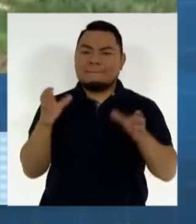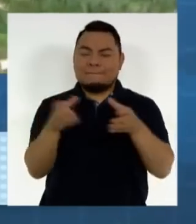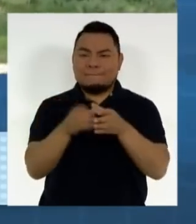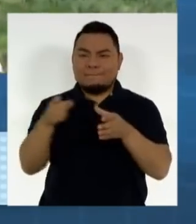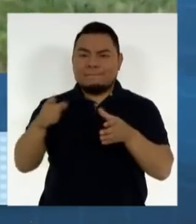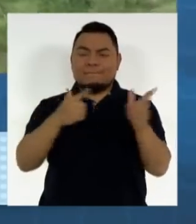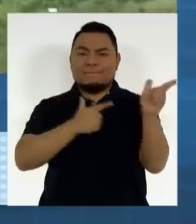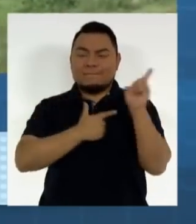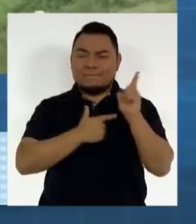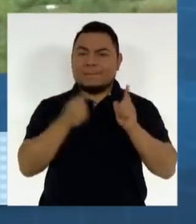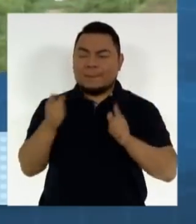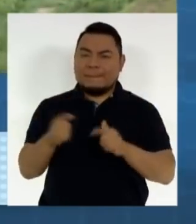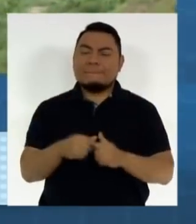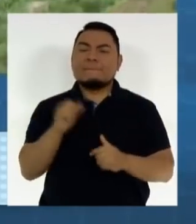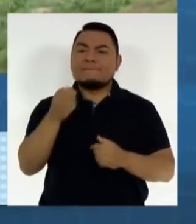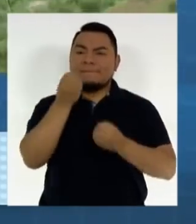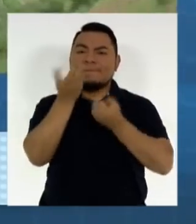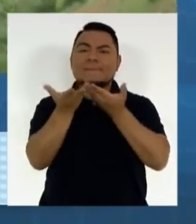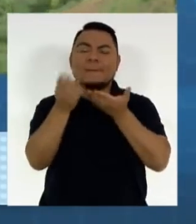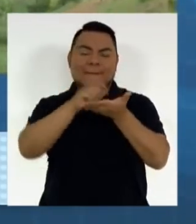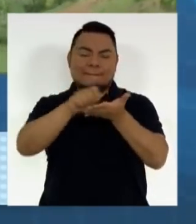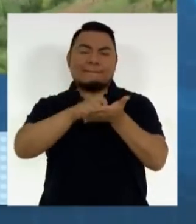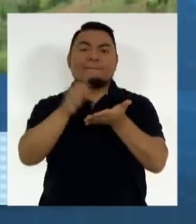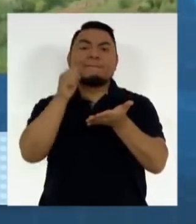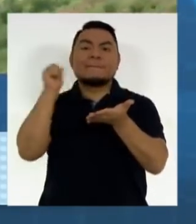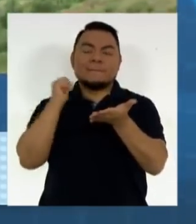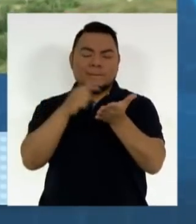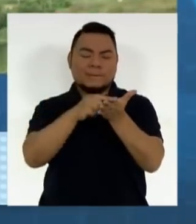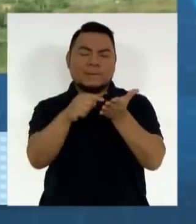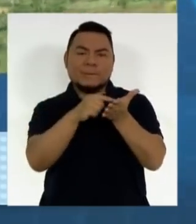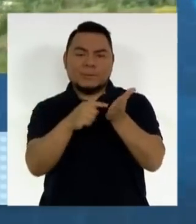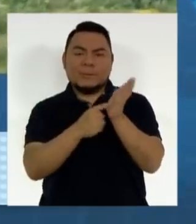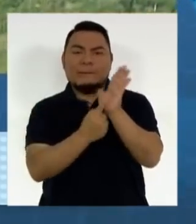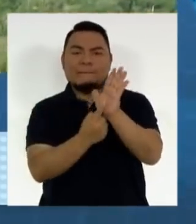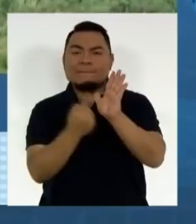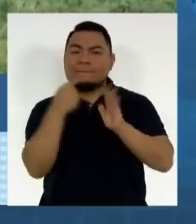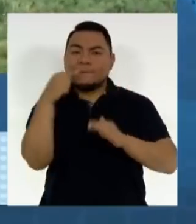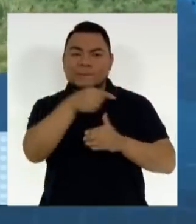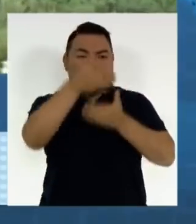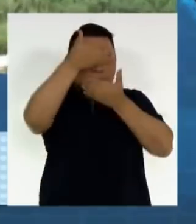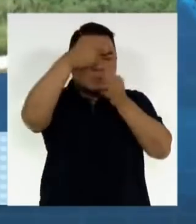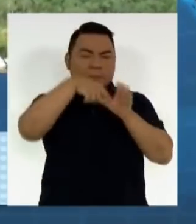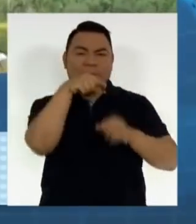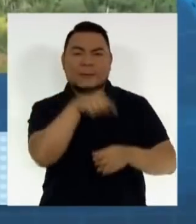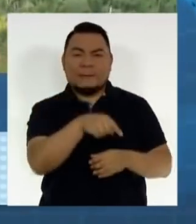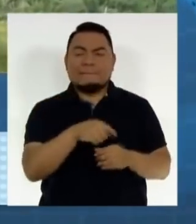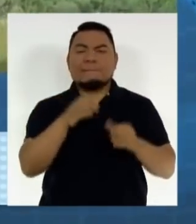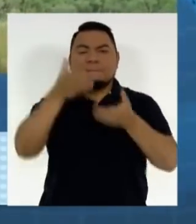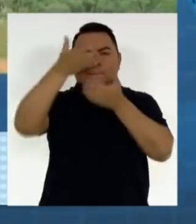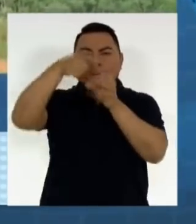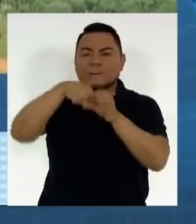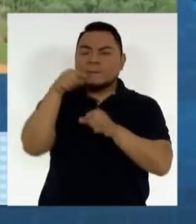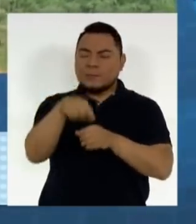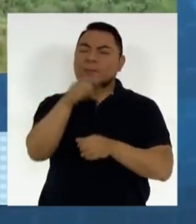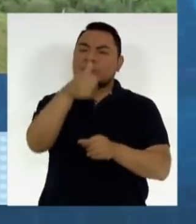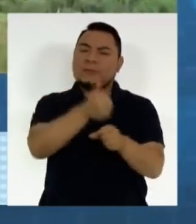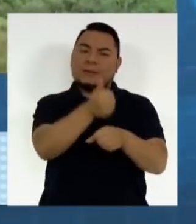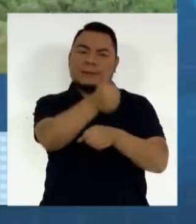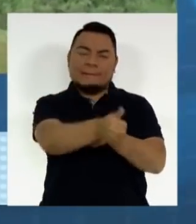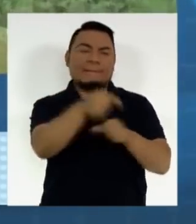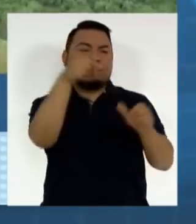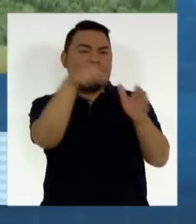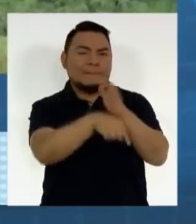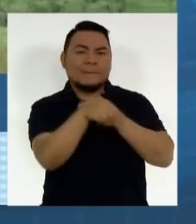Conjunto de las Fuerzas Armadas emitió un comunicado en el que señalaba directamente a Sendero Luminoso, esta organización terrorista, como la autora de